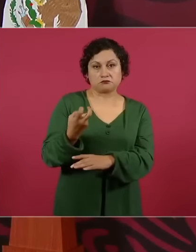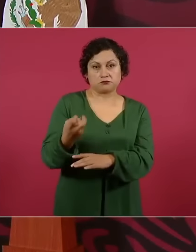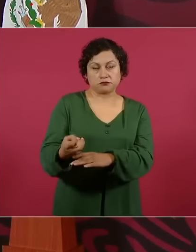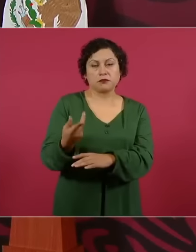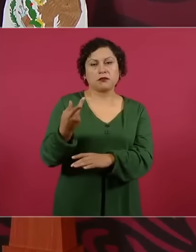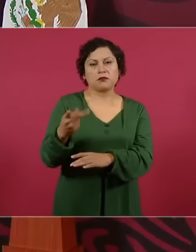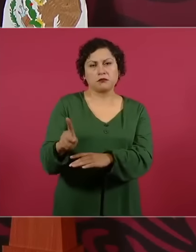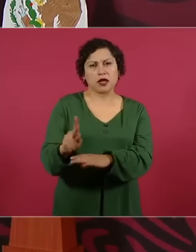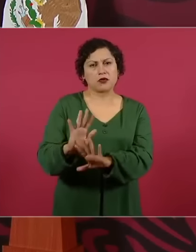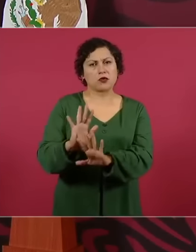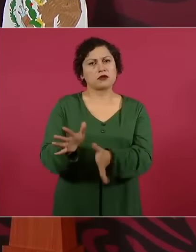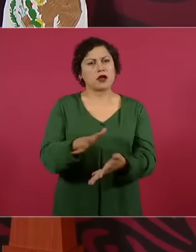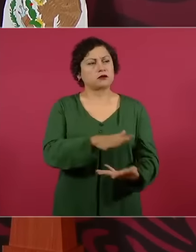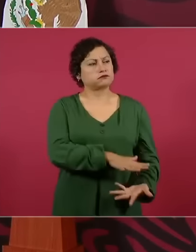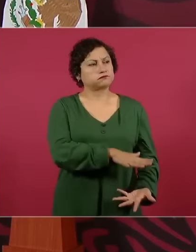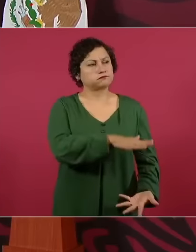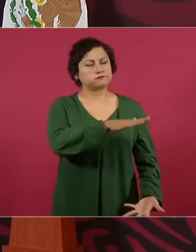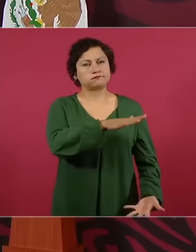suficientes.